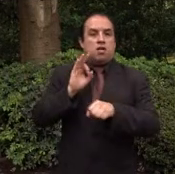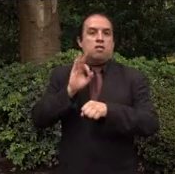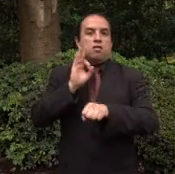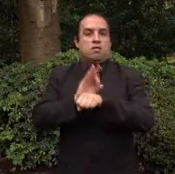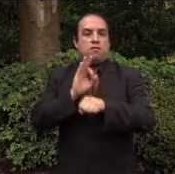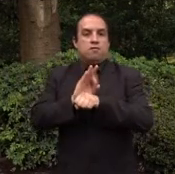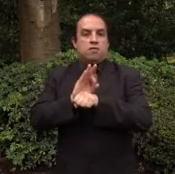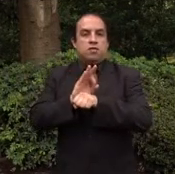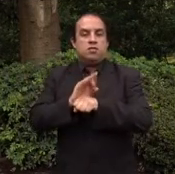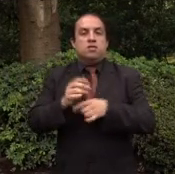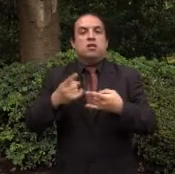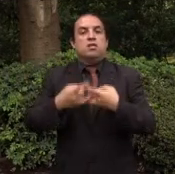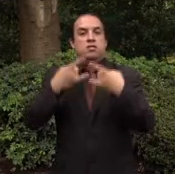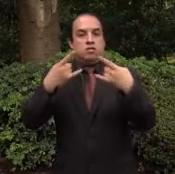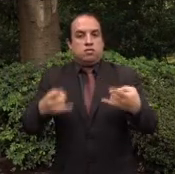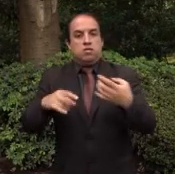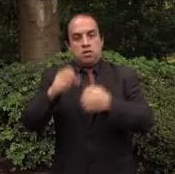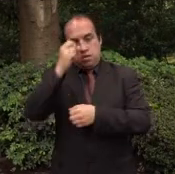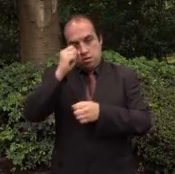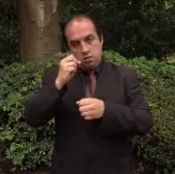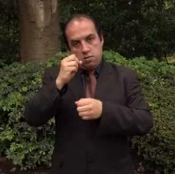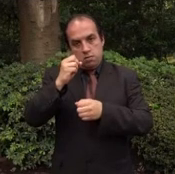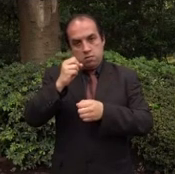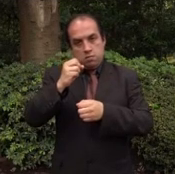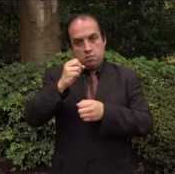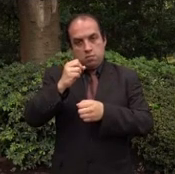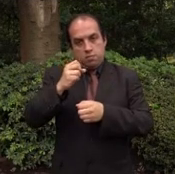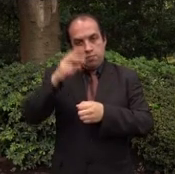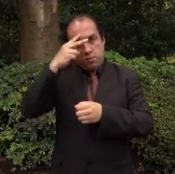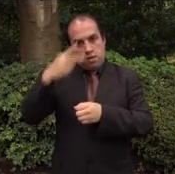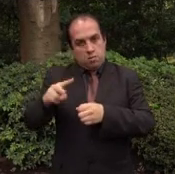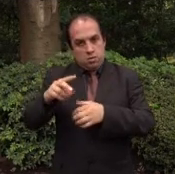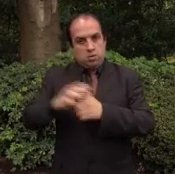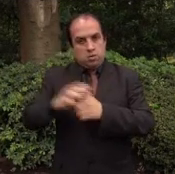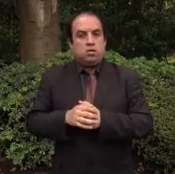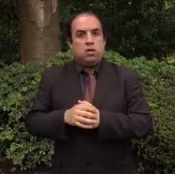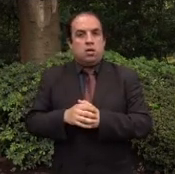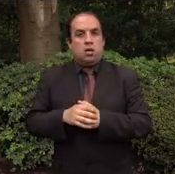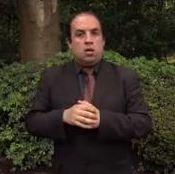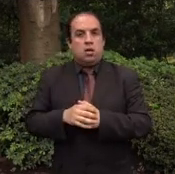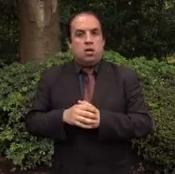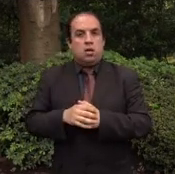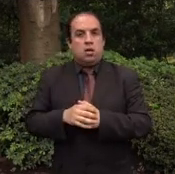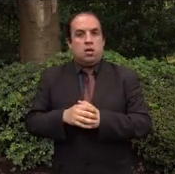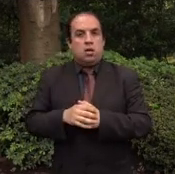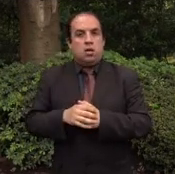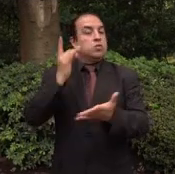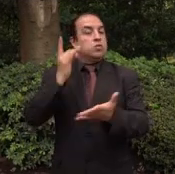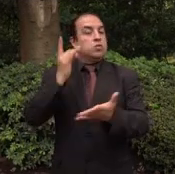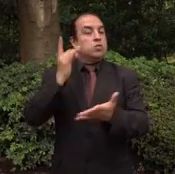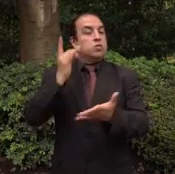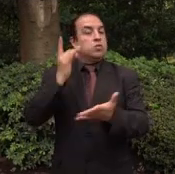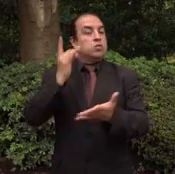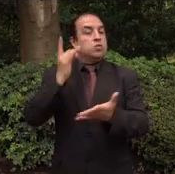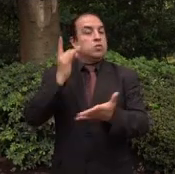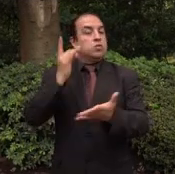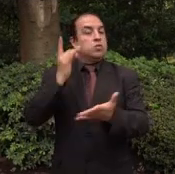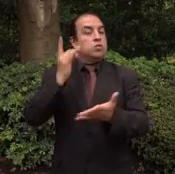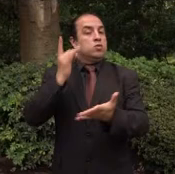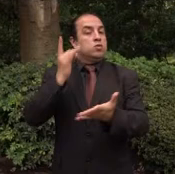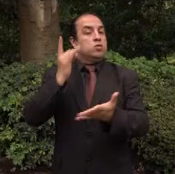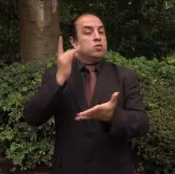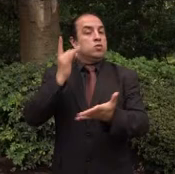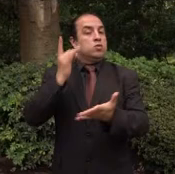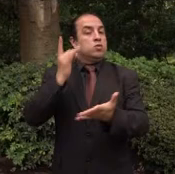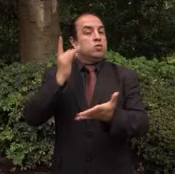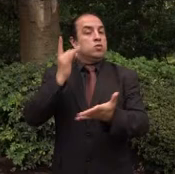de la defensa nacional del ejército, no solamente como parte fundamental del cuidado del